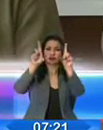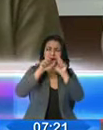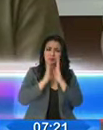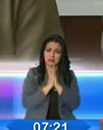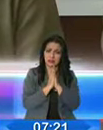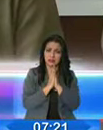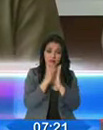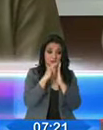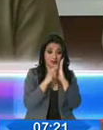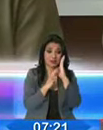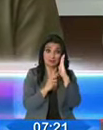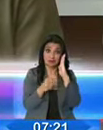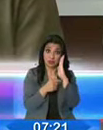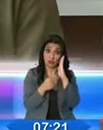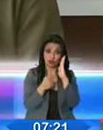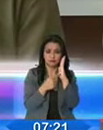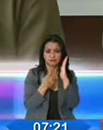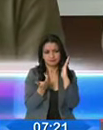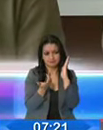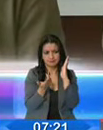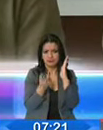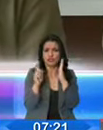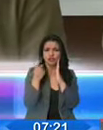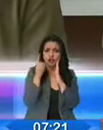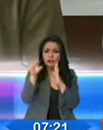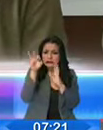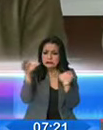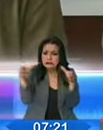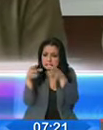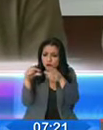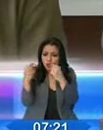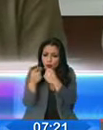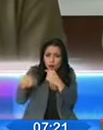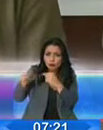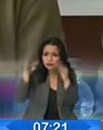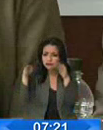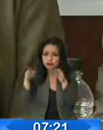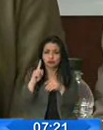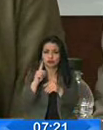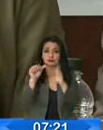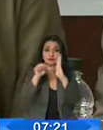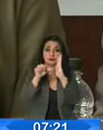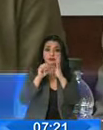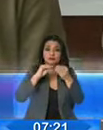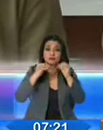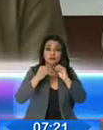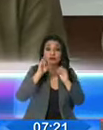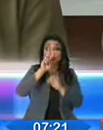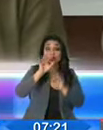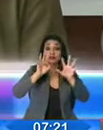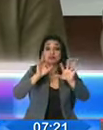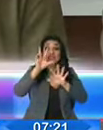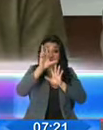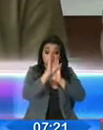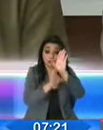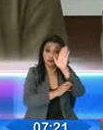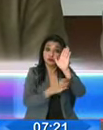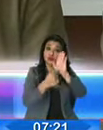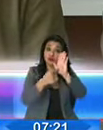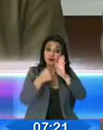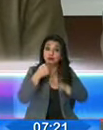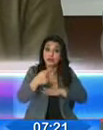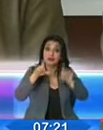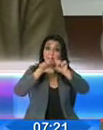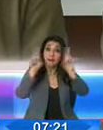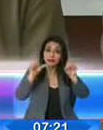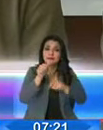reglamento prácticamente solo privilegie a un sector. El artículo 283 de la Constitución también manda que justamente son la empresa